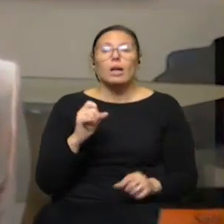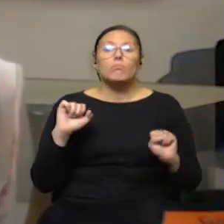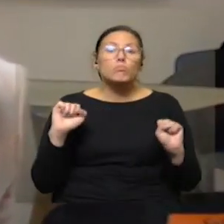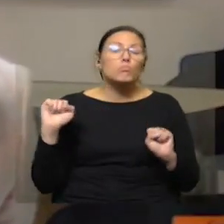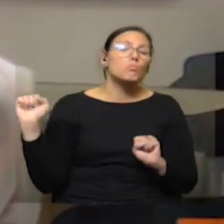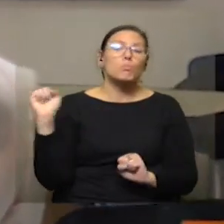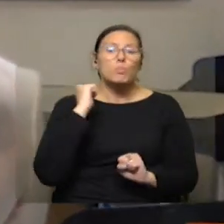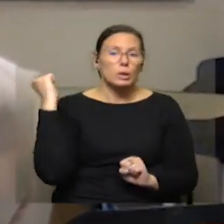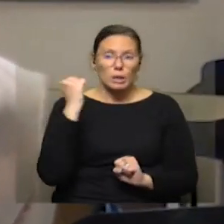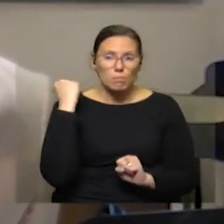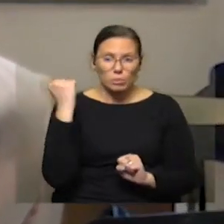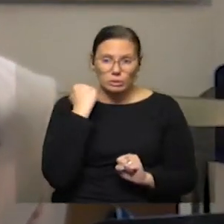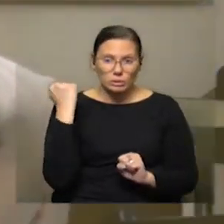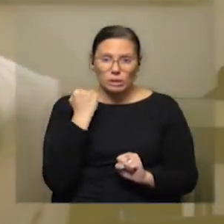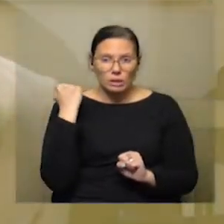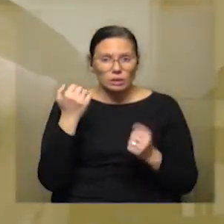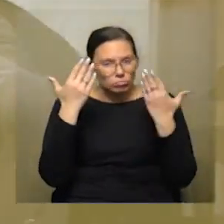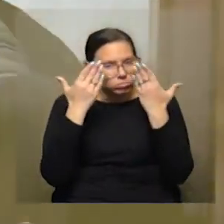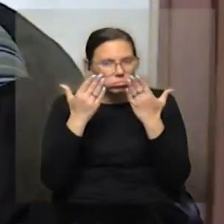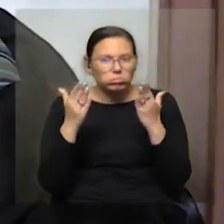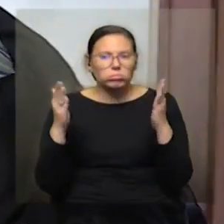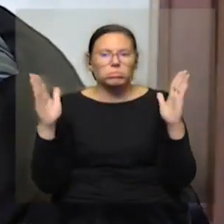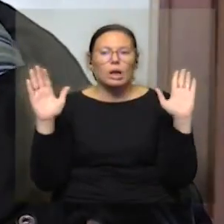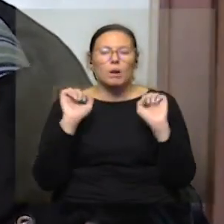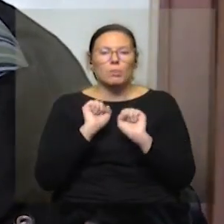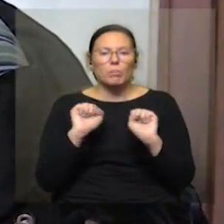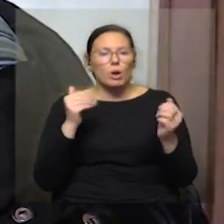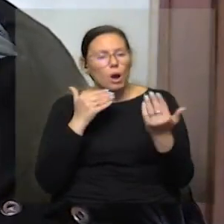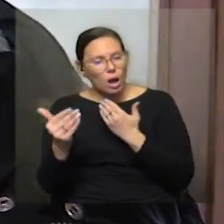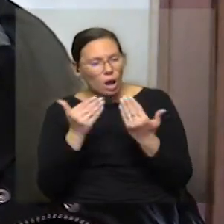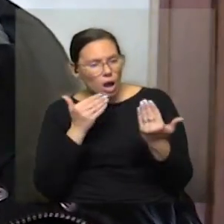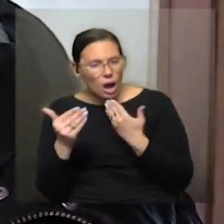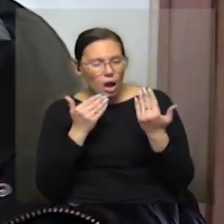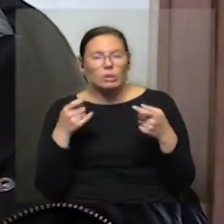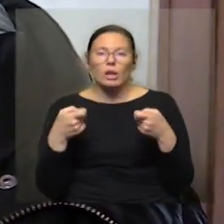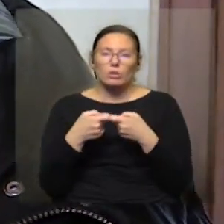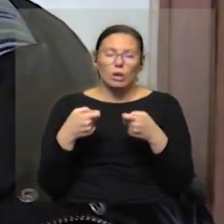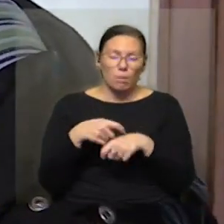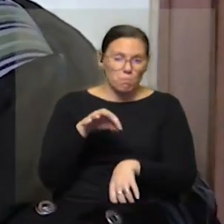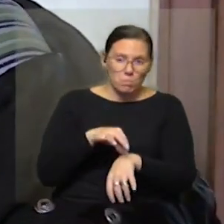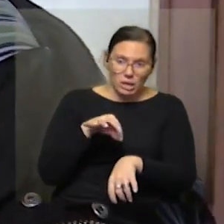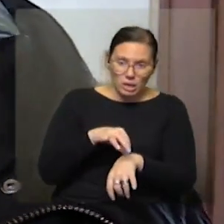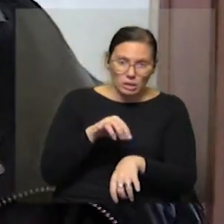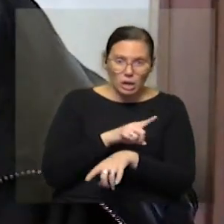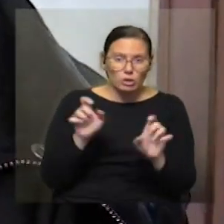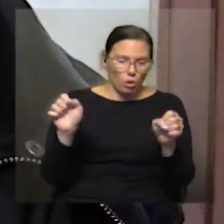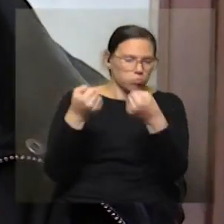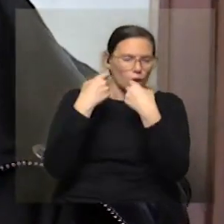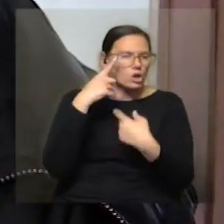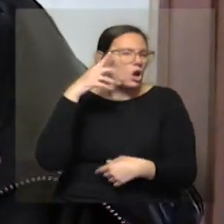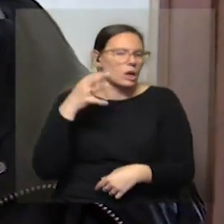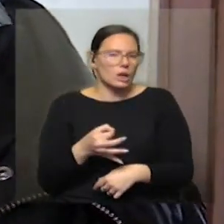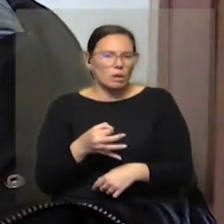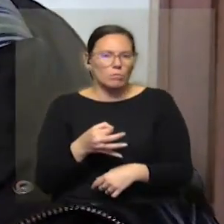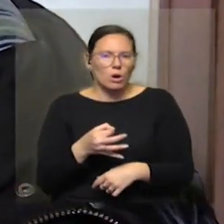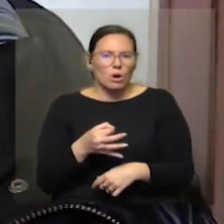muy importante y tenemos muchísima apertura para poder dialogar con las sociedades médicas, que no estamos cerrados, que no creemos que